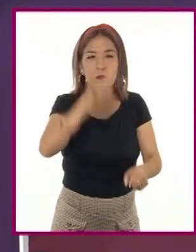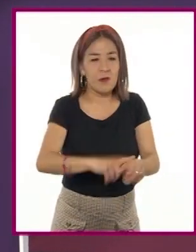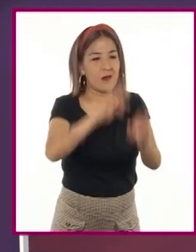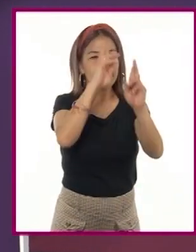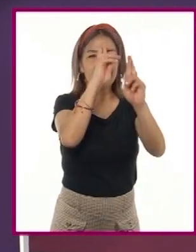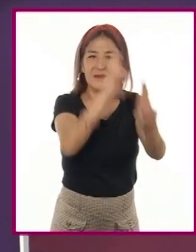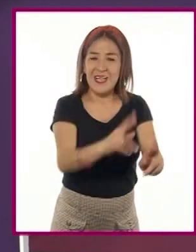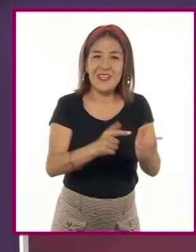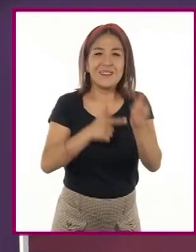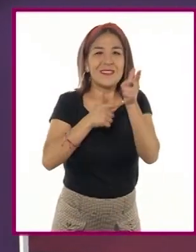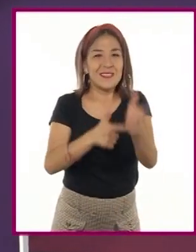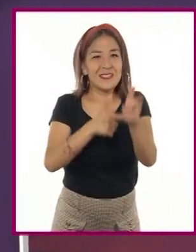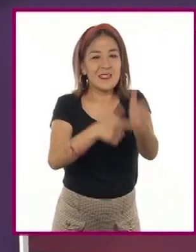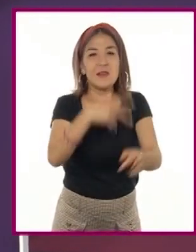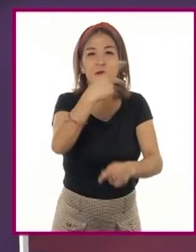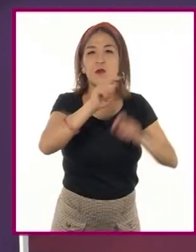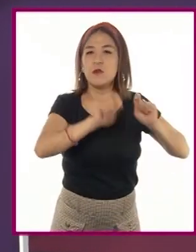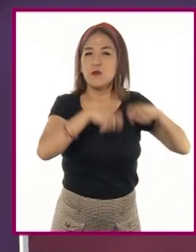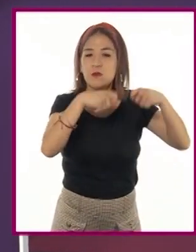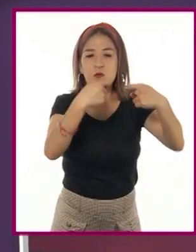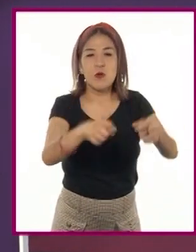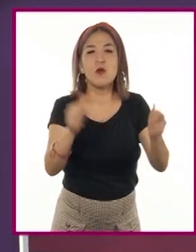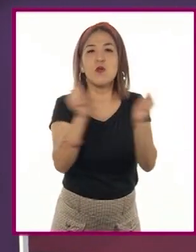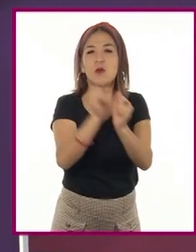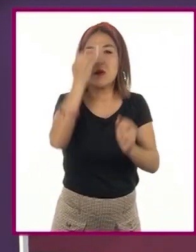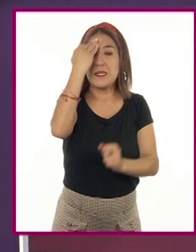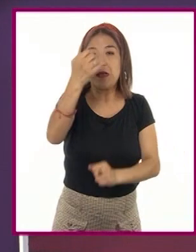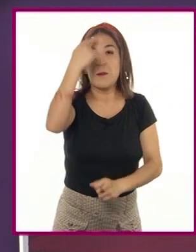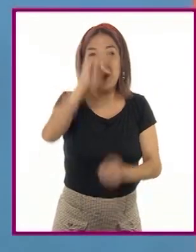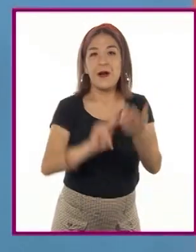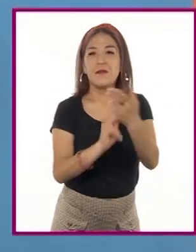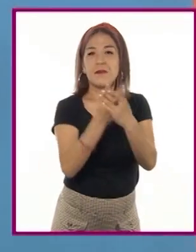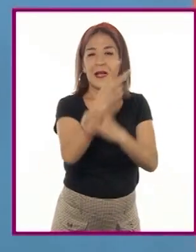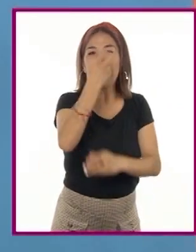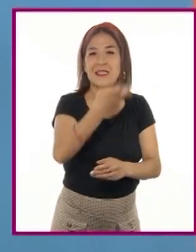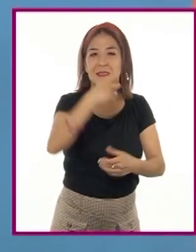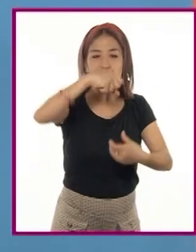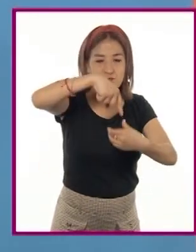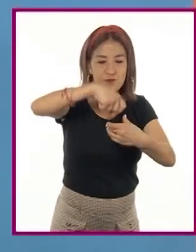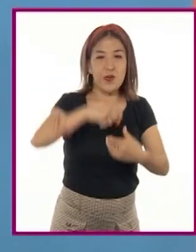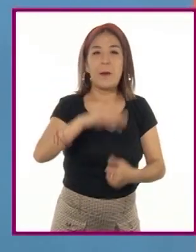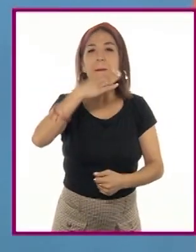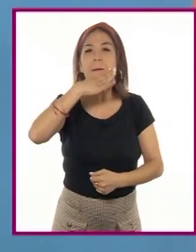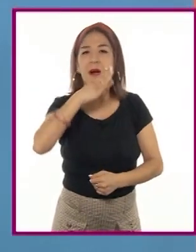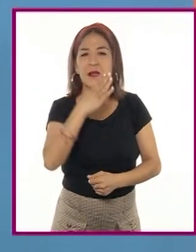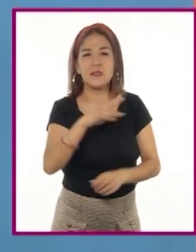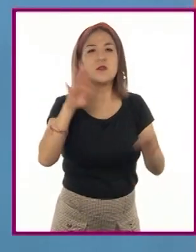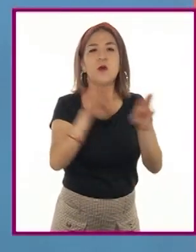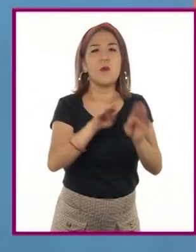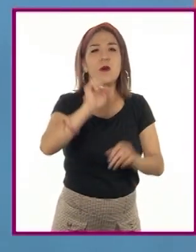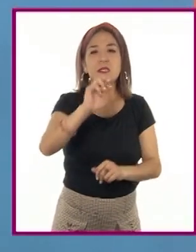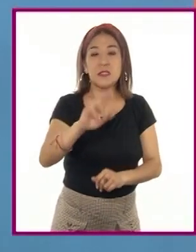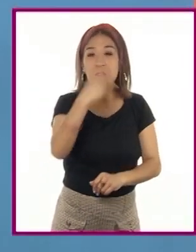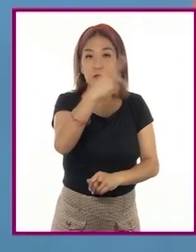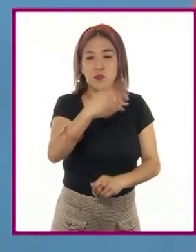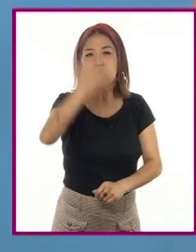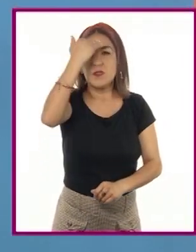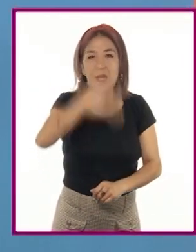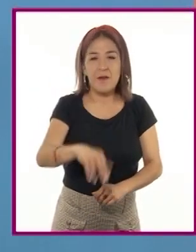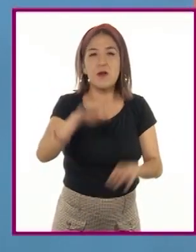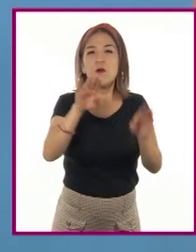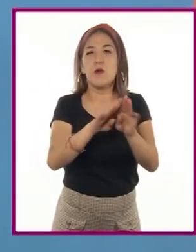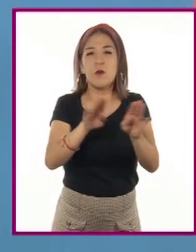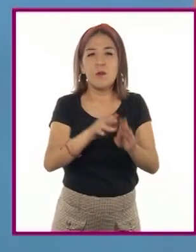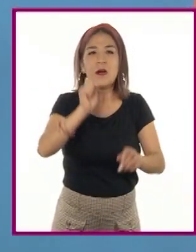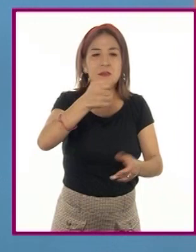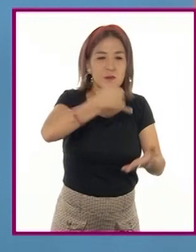la tradición del ritual cíclico de la siembra del maíz, con prácticas basadas en saberes tradicionales bajo el